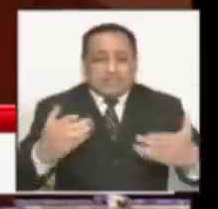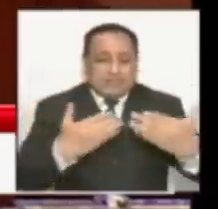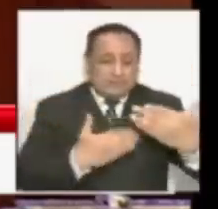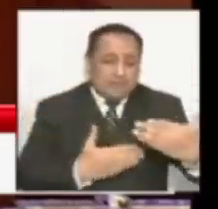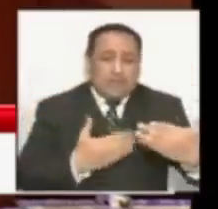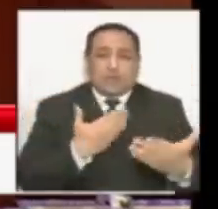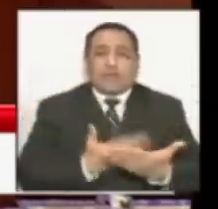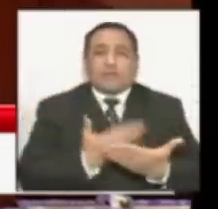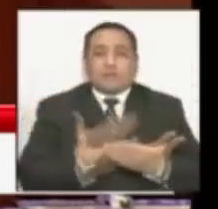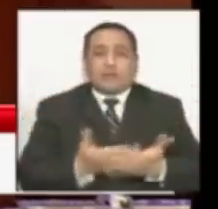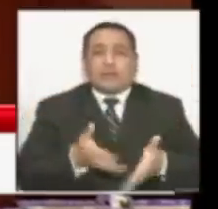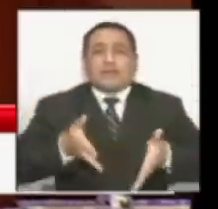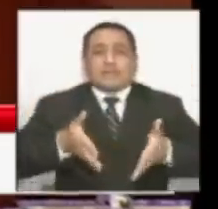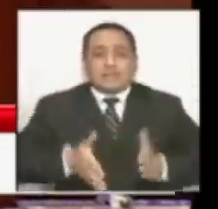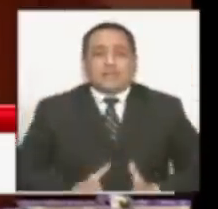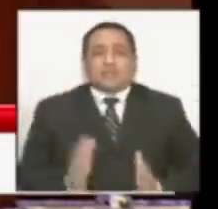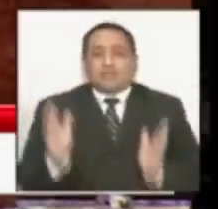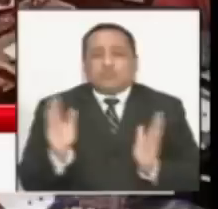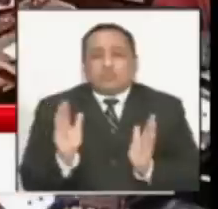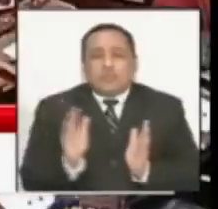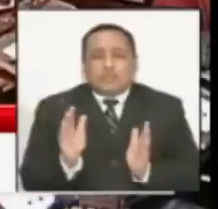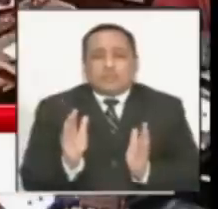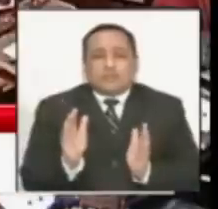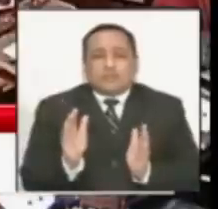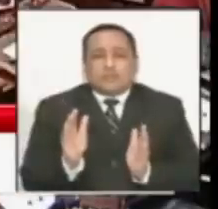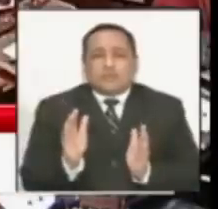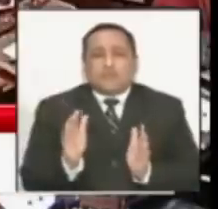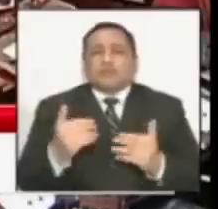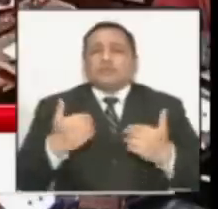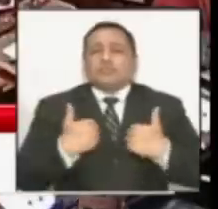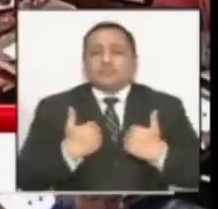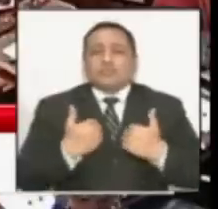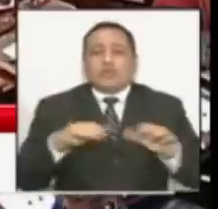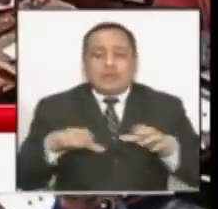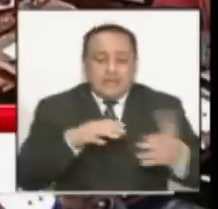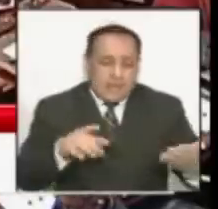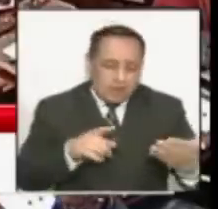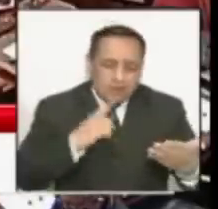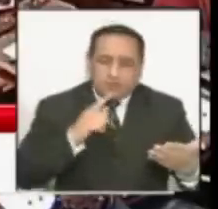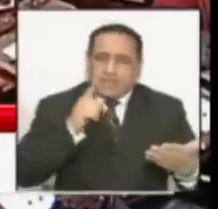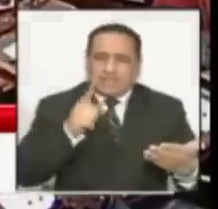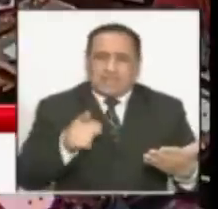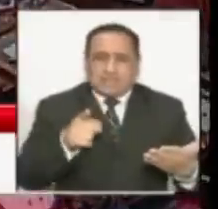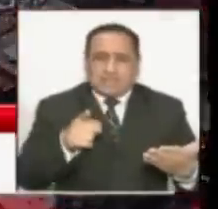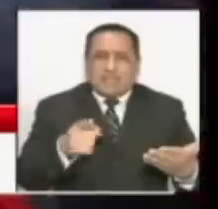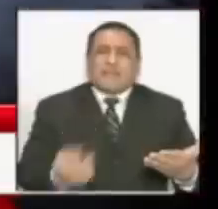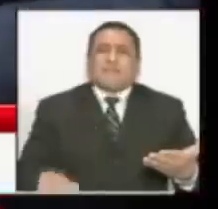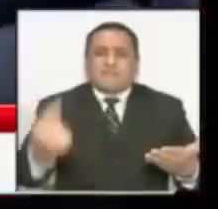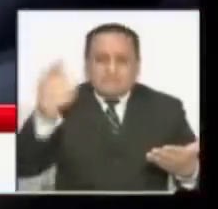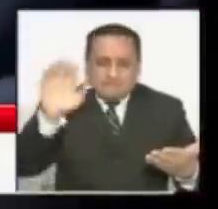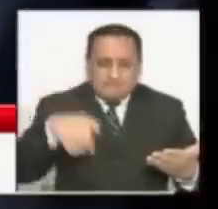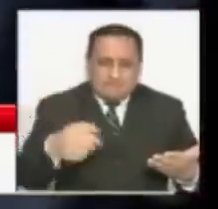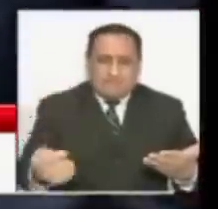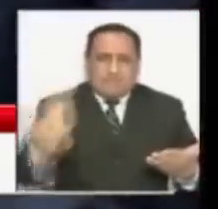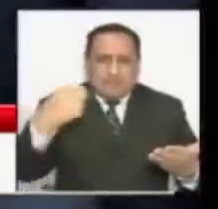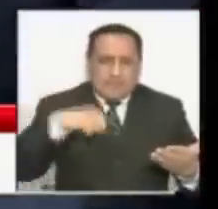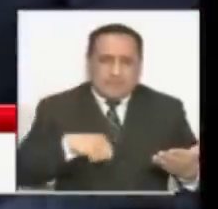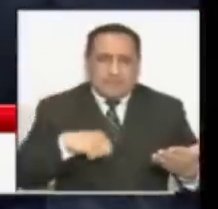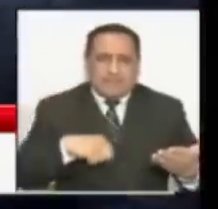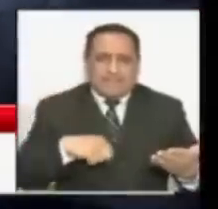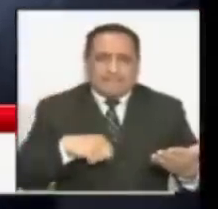que prueba que nació muy pequeñito, le hago una seña: viene.